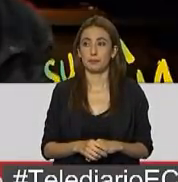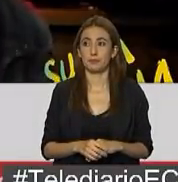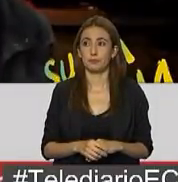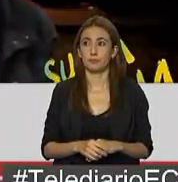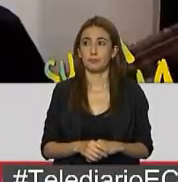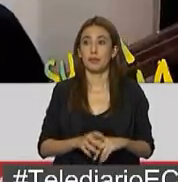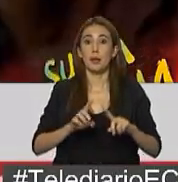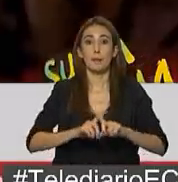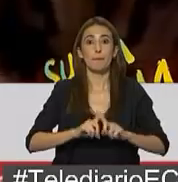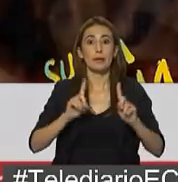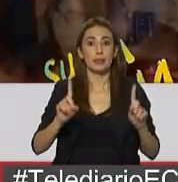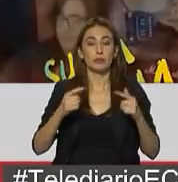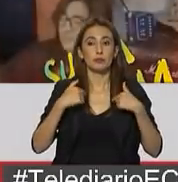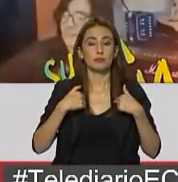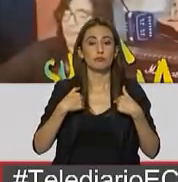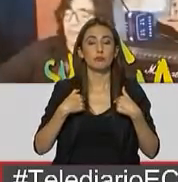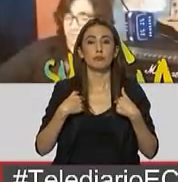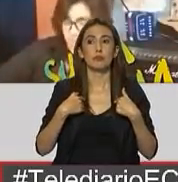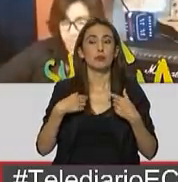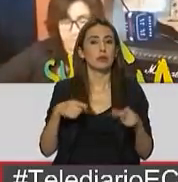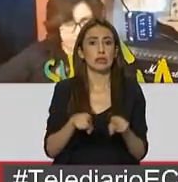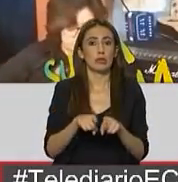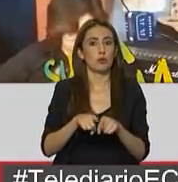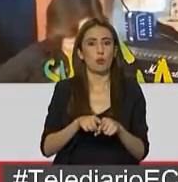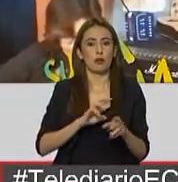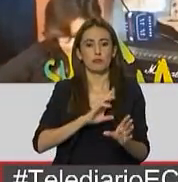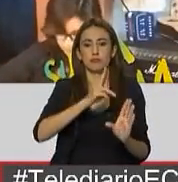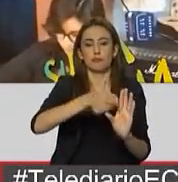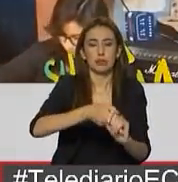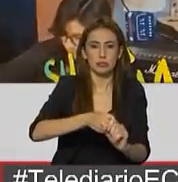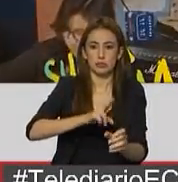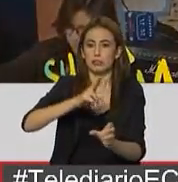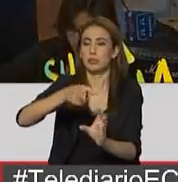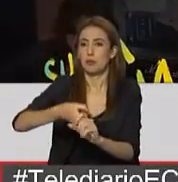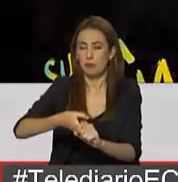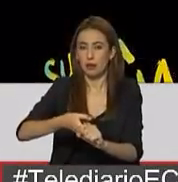Sin embargo, eso no redujo en nada todo el talento demostrado.